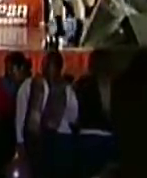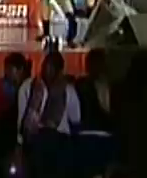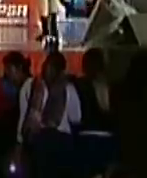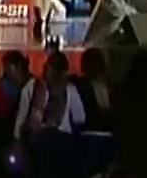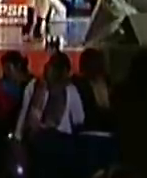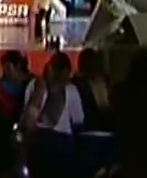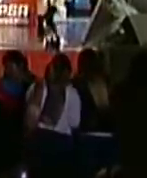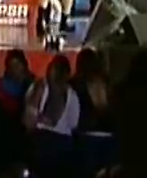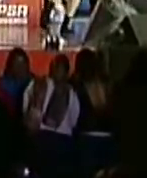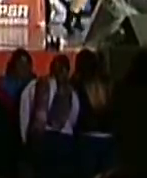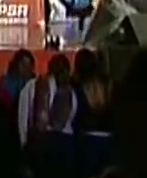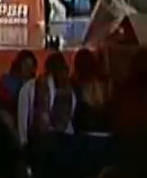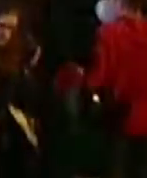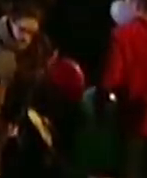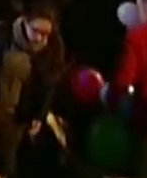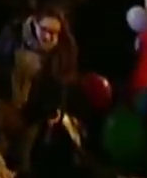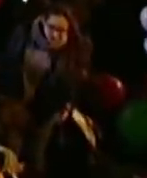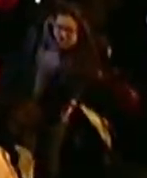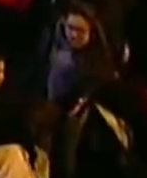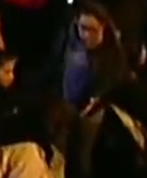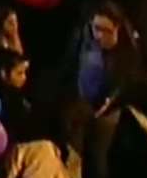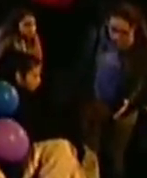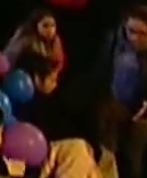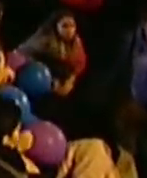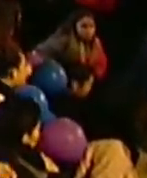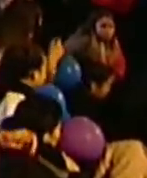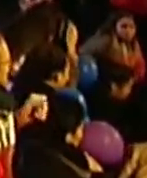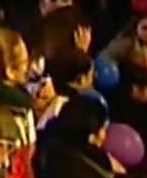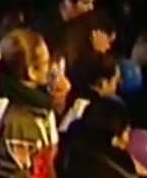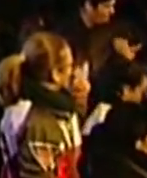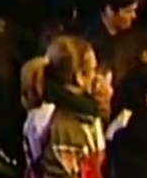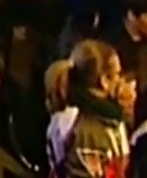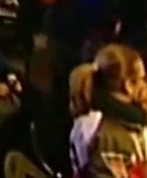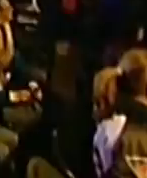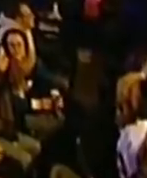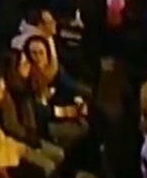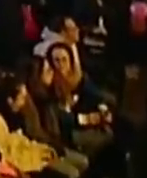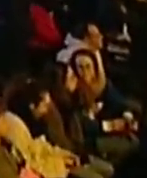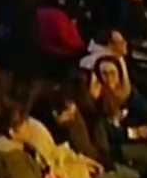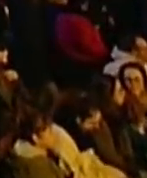Hasta ahora. Yo salgo a la calle y juega lo que quiera.